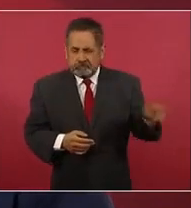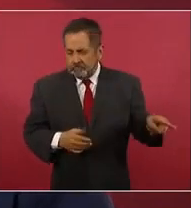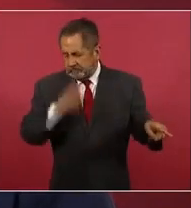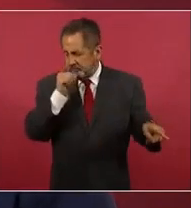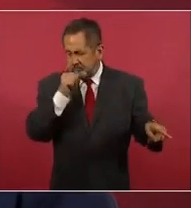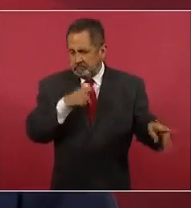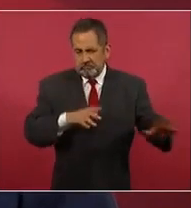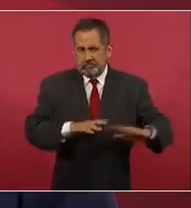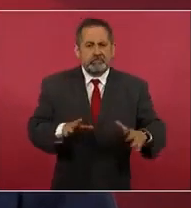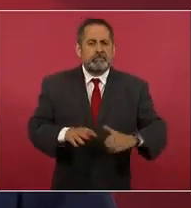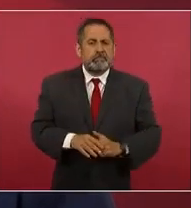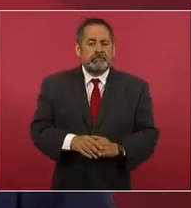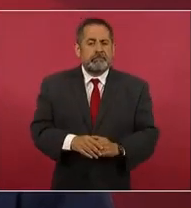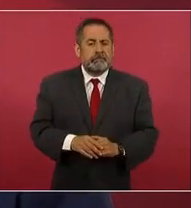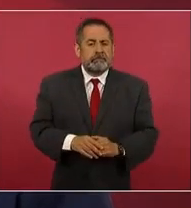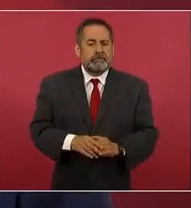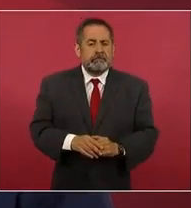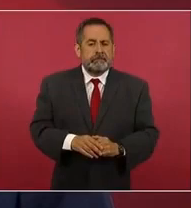los conservadores.